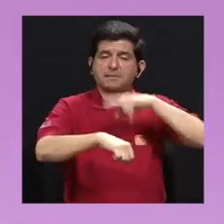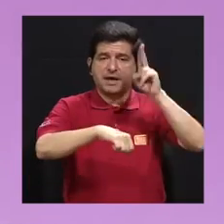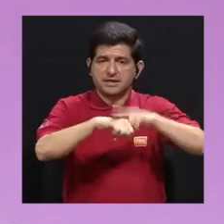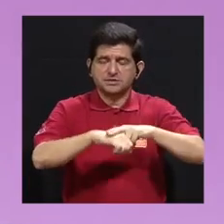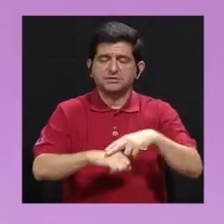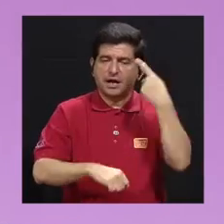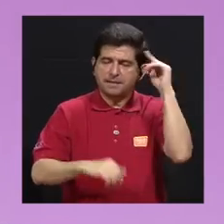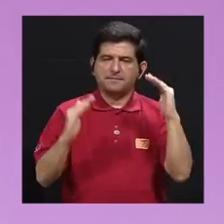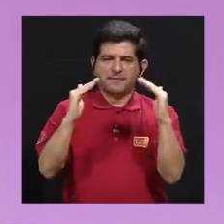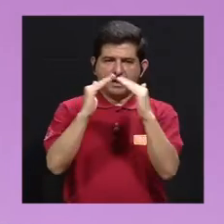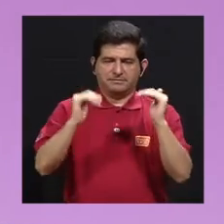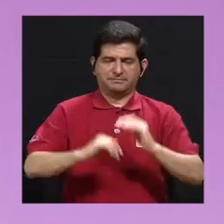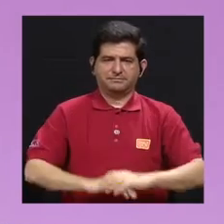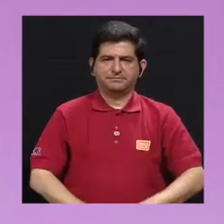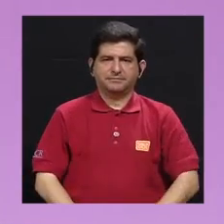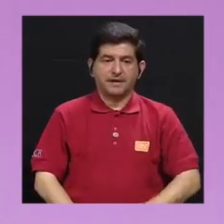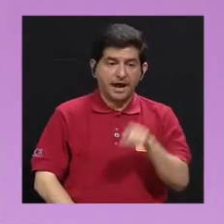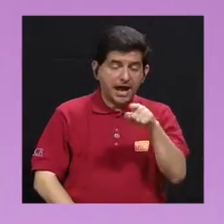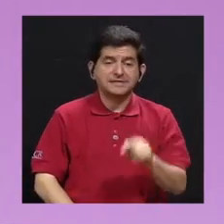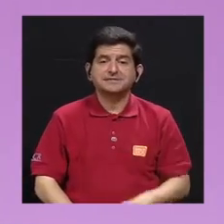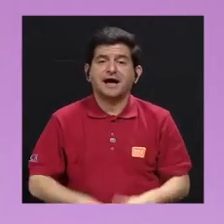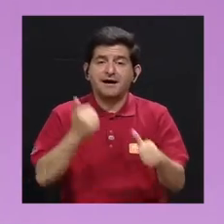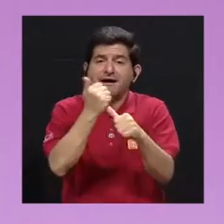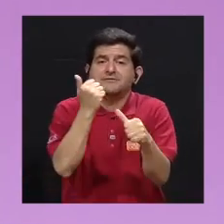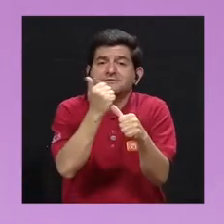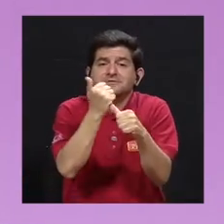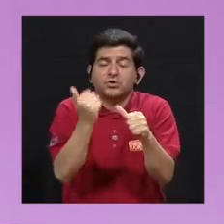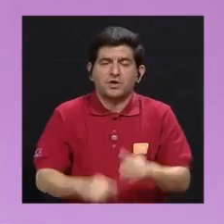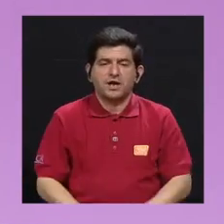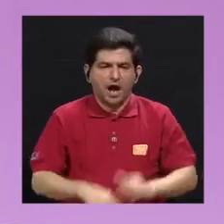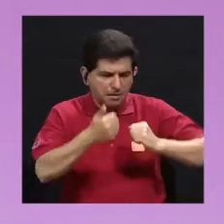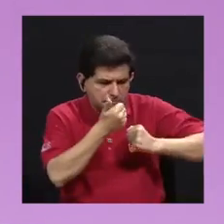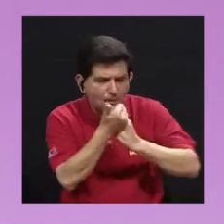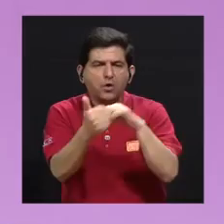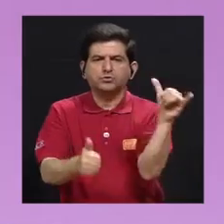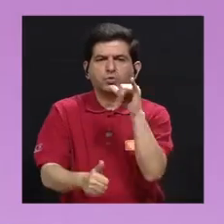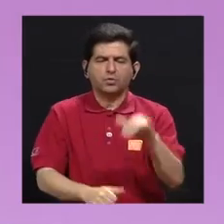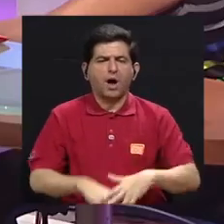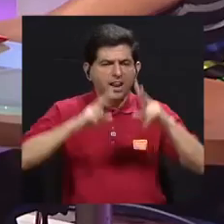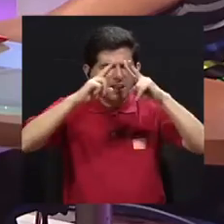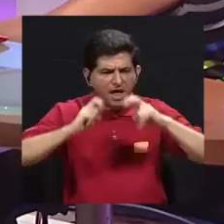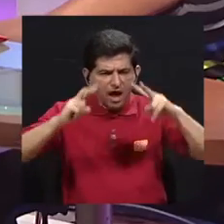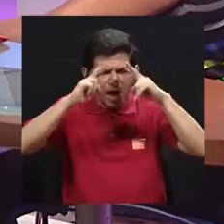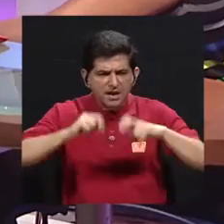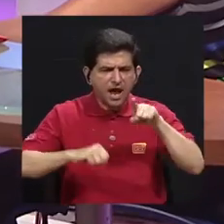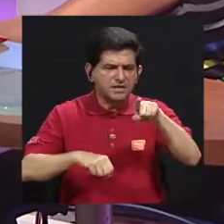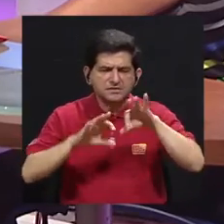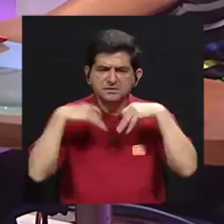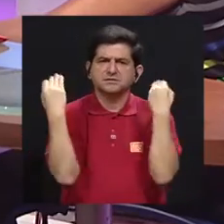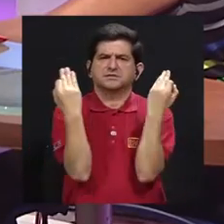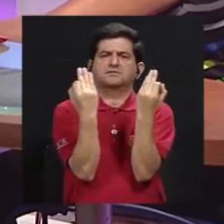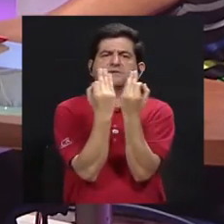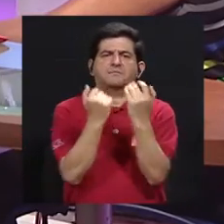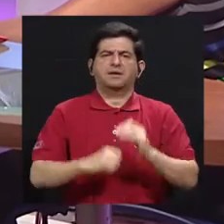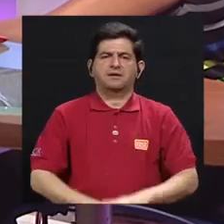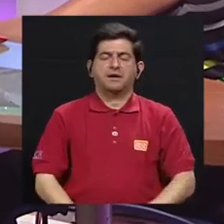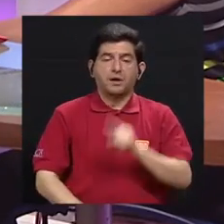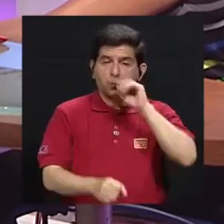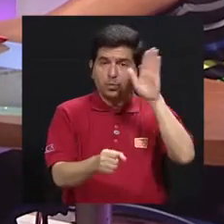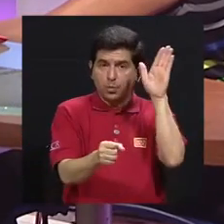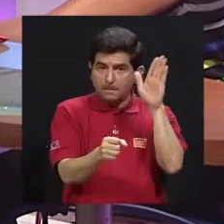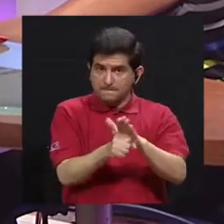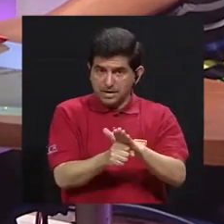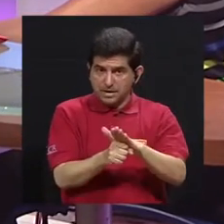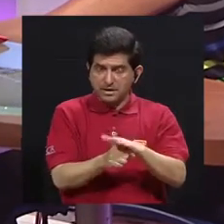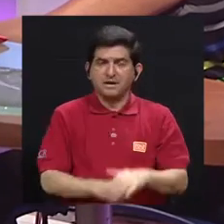nacional para la vivienda entonces que esa asesoría es apoyar también el análisis de esas familias para